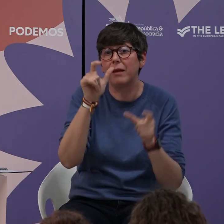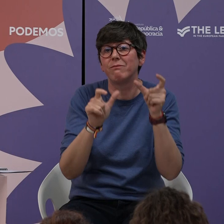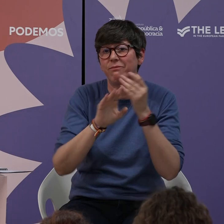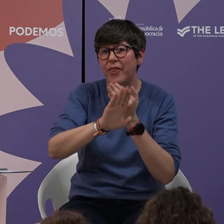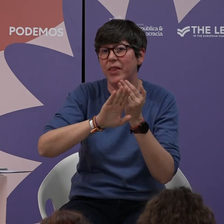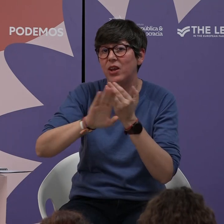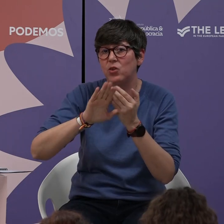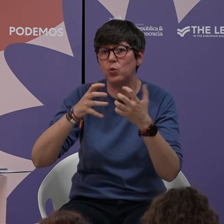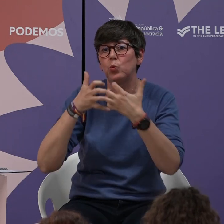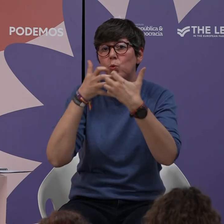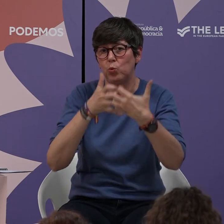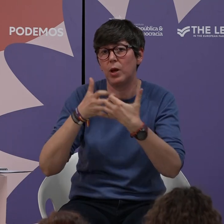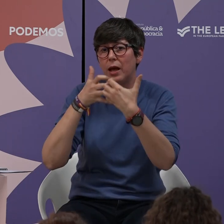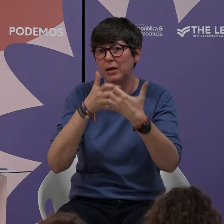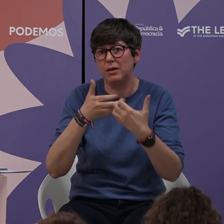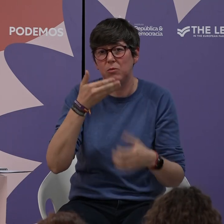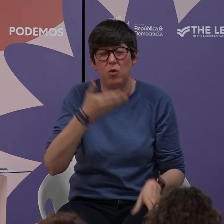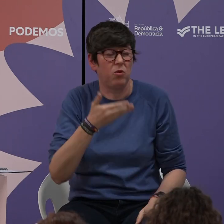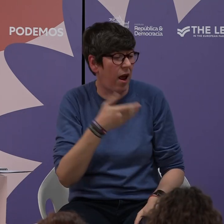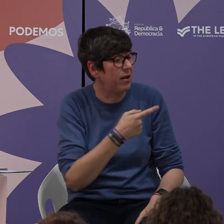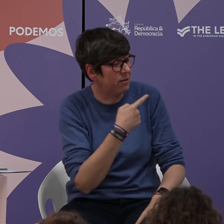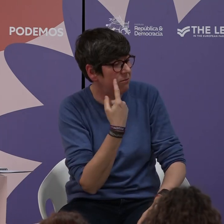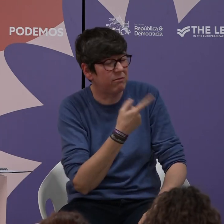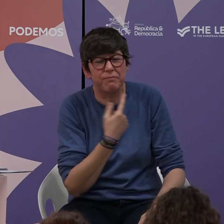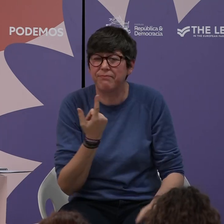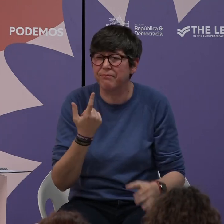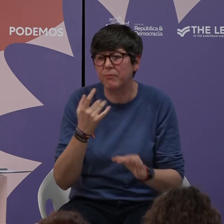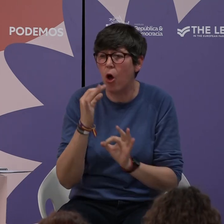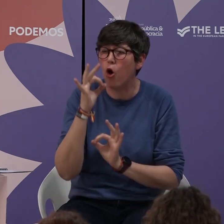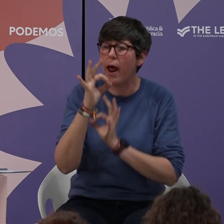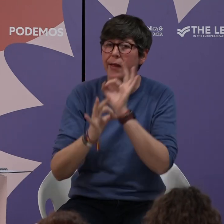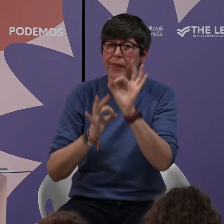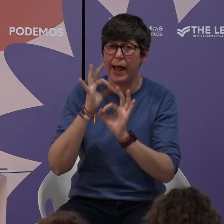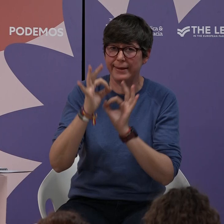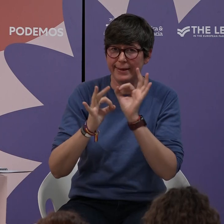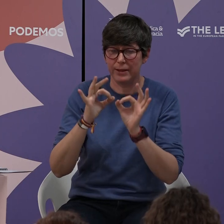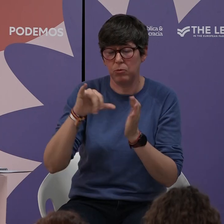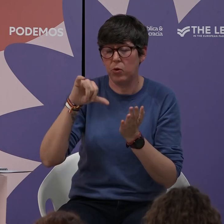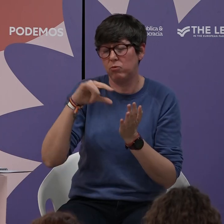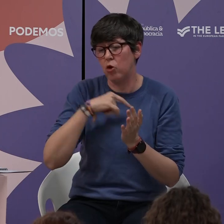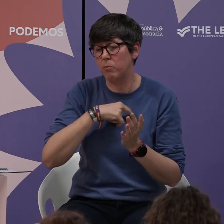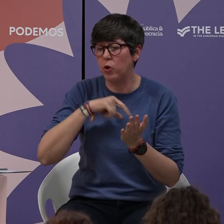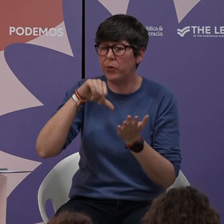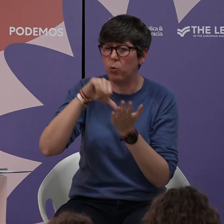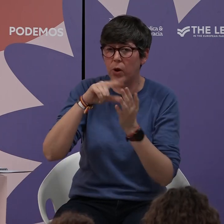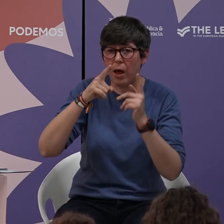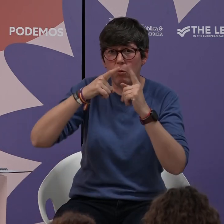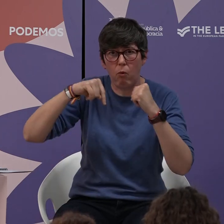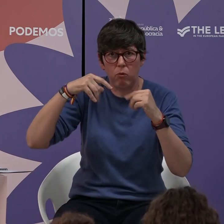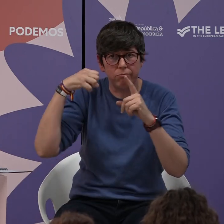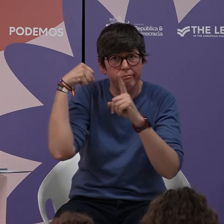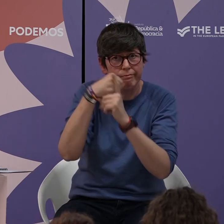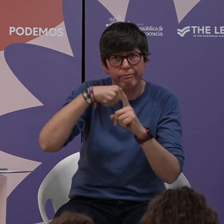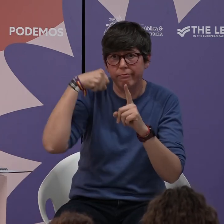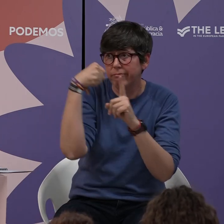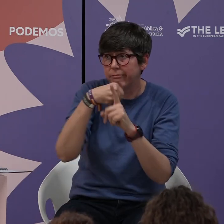Y gracias al movimiento vecinal a las luchas vecinales es tan importante lo que comentaba compañero Gregorio